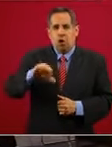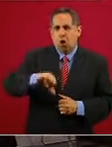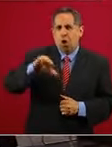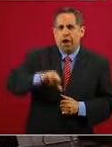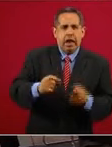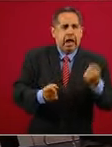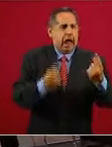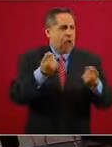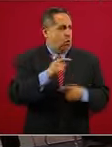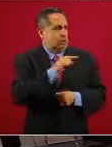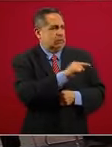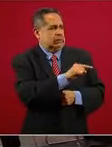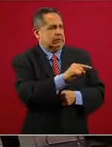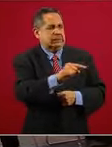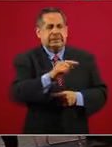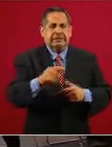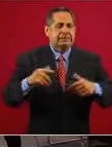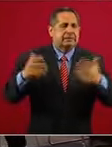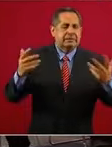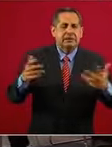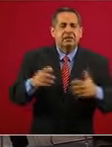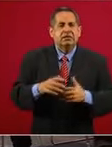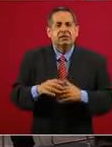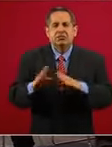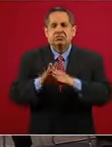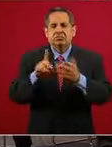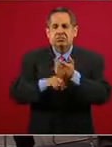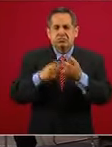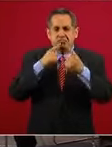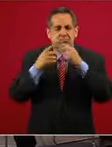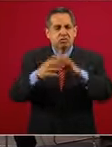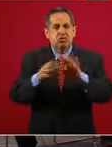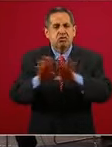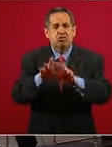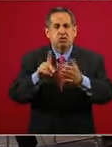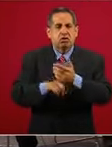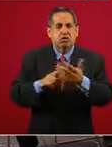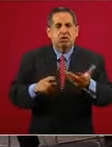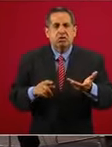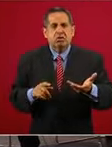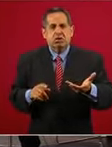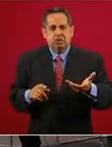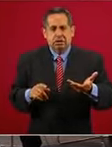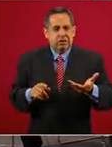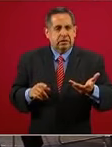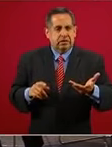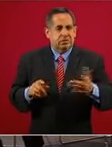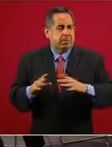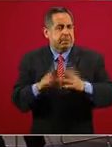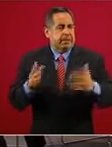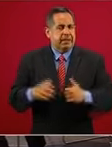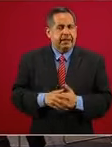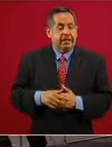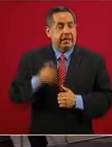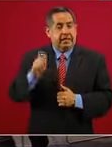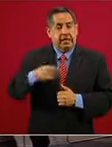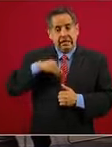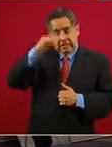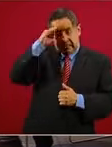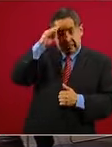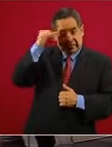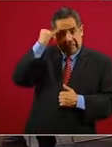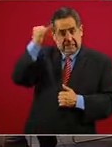críticos piden que se gobierne en sentido distinto, que